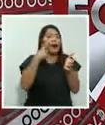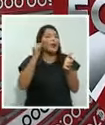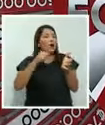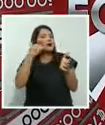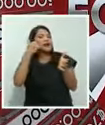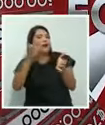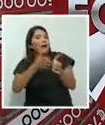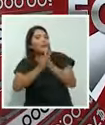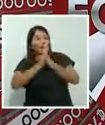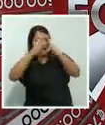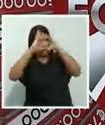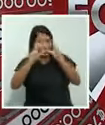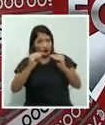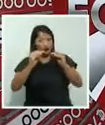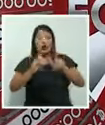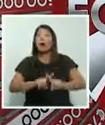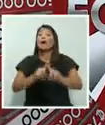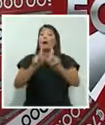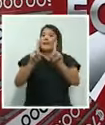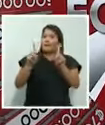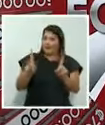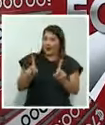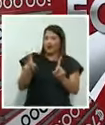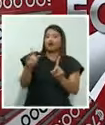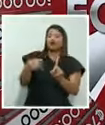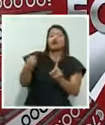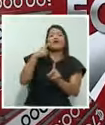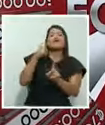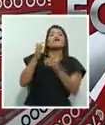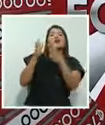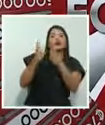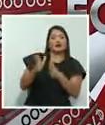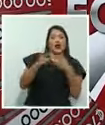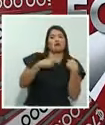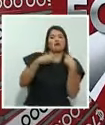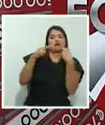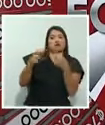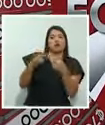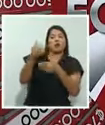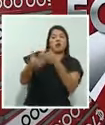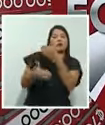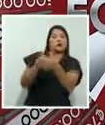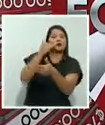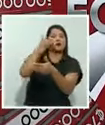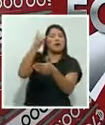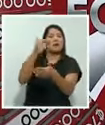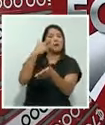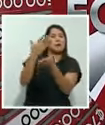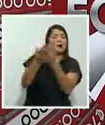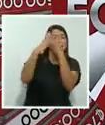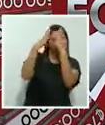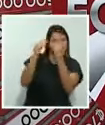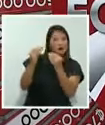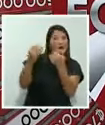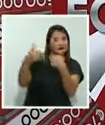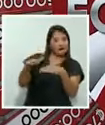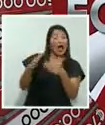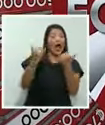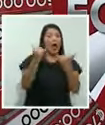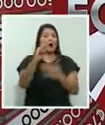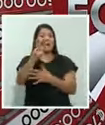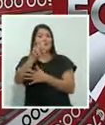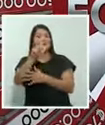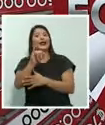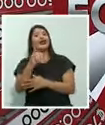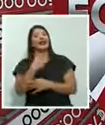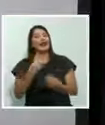revisarlas. Pero mientras toda la mesa de fiscalización y personal de la Junta de Protección Social verifica los datos, Meli tiene más acá en La